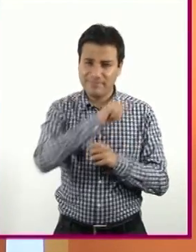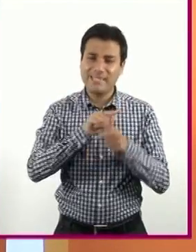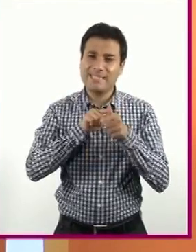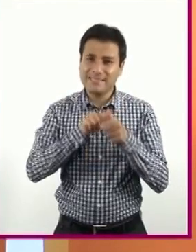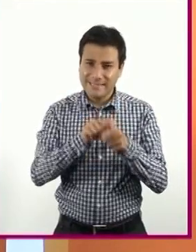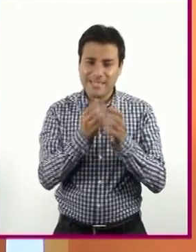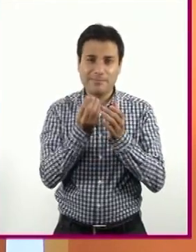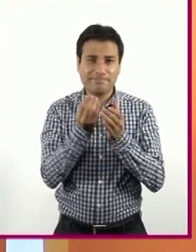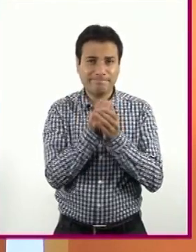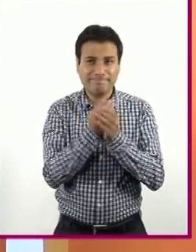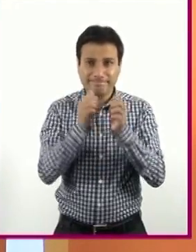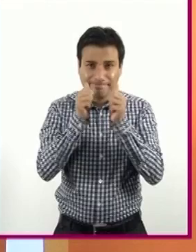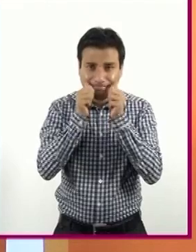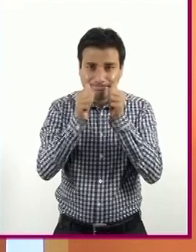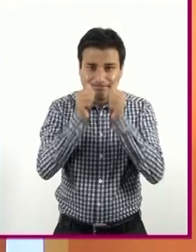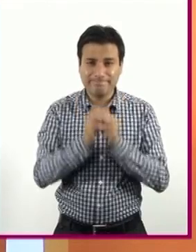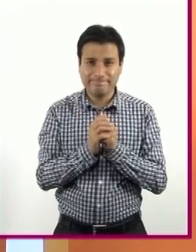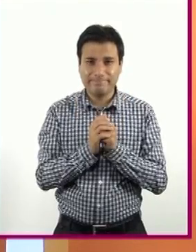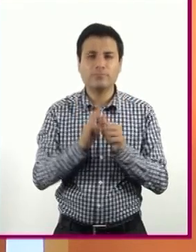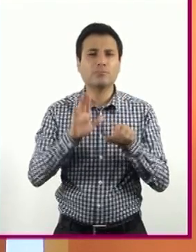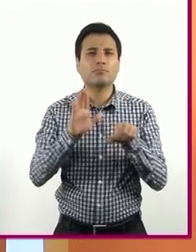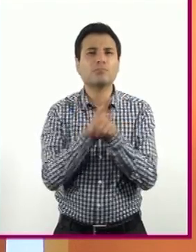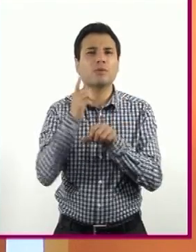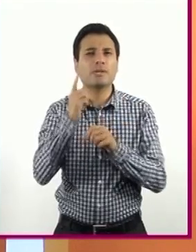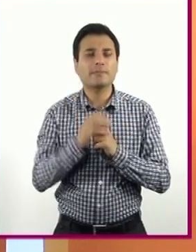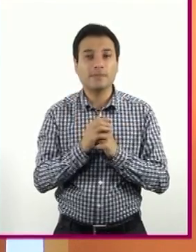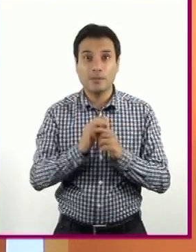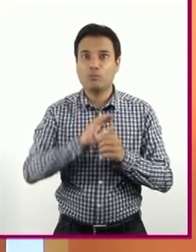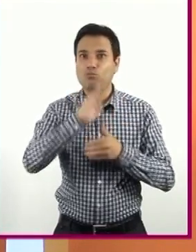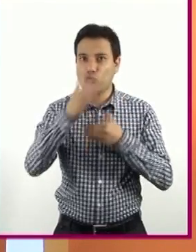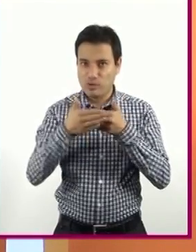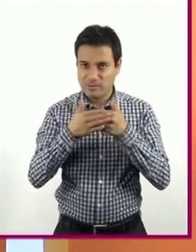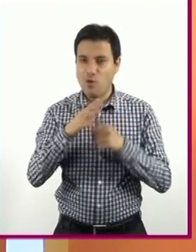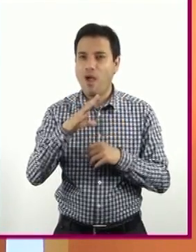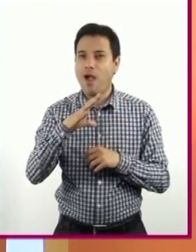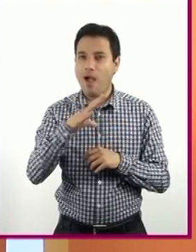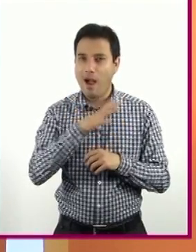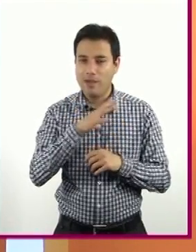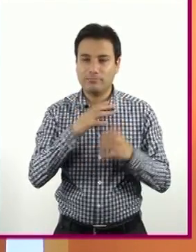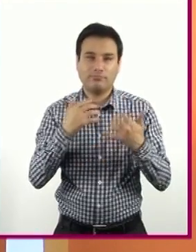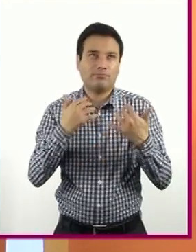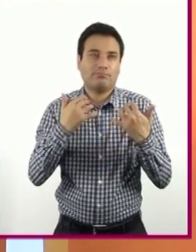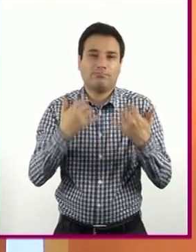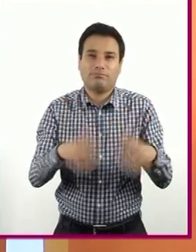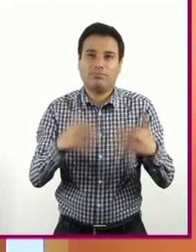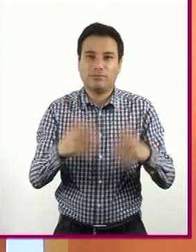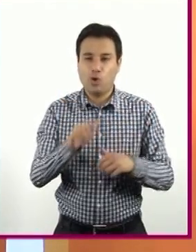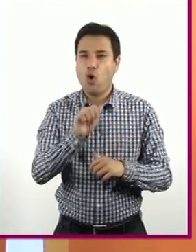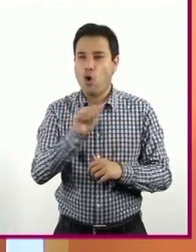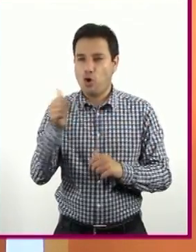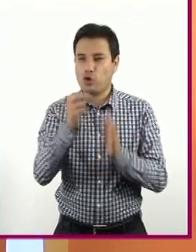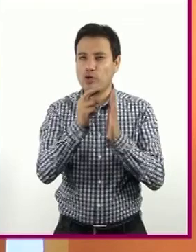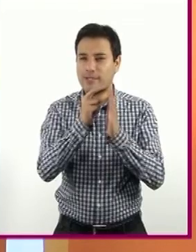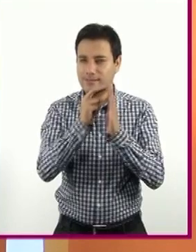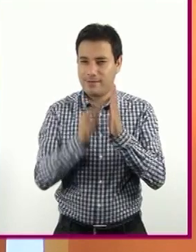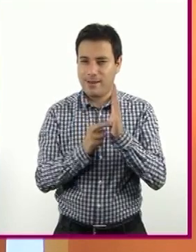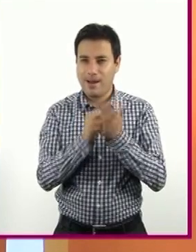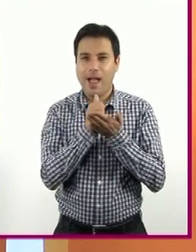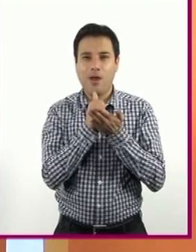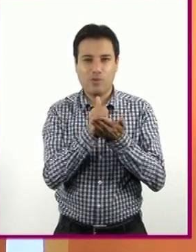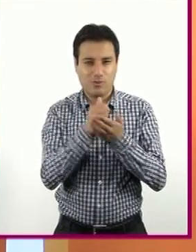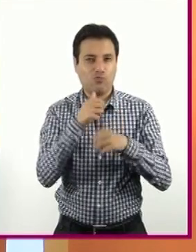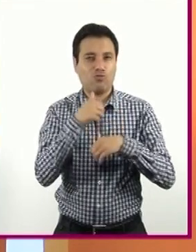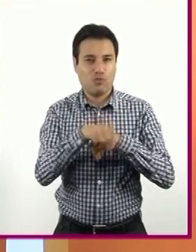las próximas sesiones porque descubriremos una manera más eficiente de encontrar cualquier término de